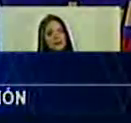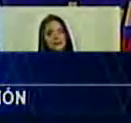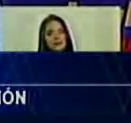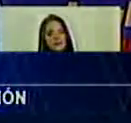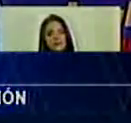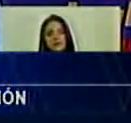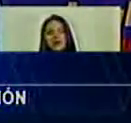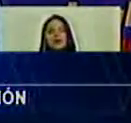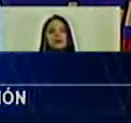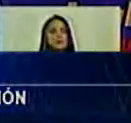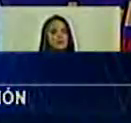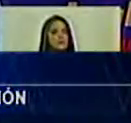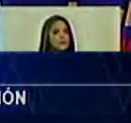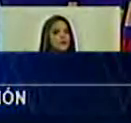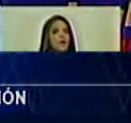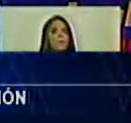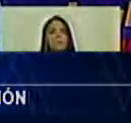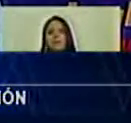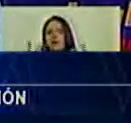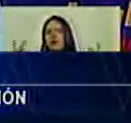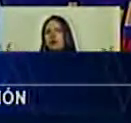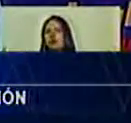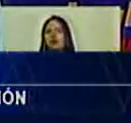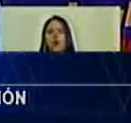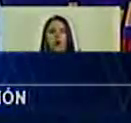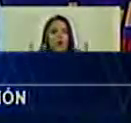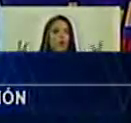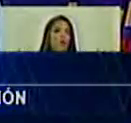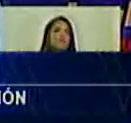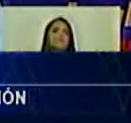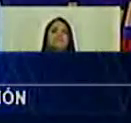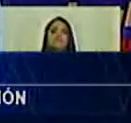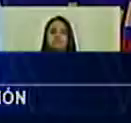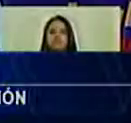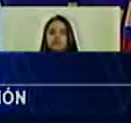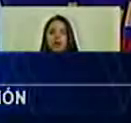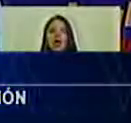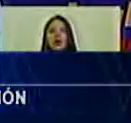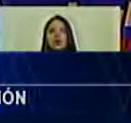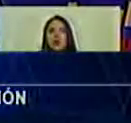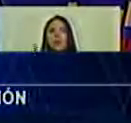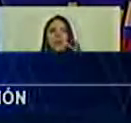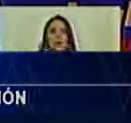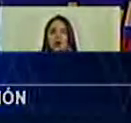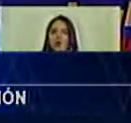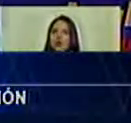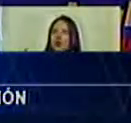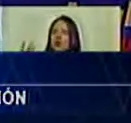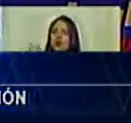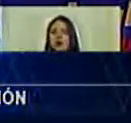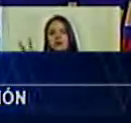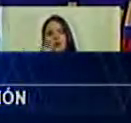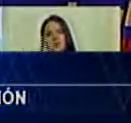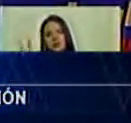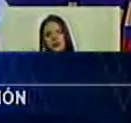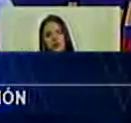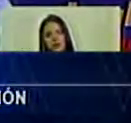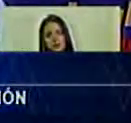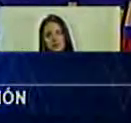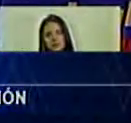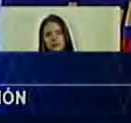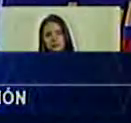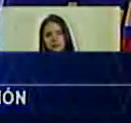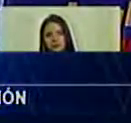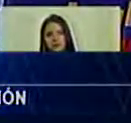mayor victoria que haya recibido una fuerza política en la historia de Venezuela.